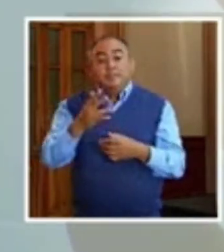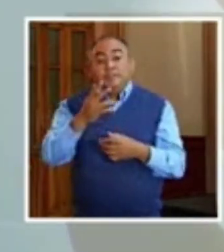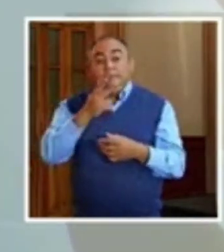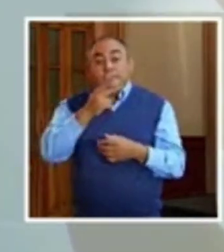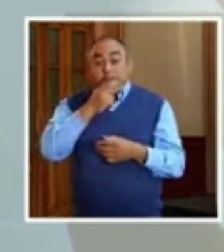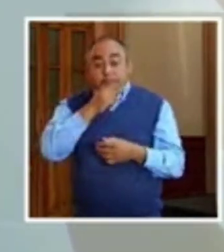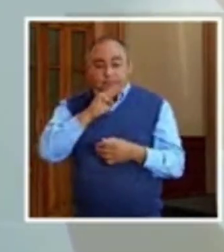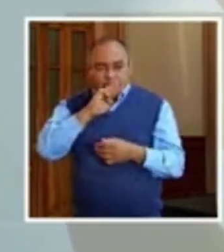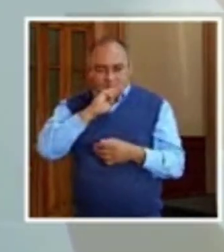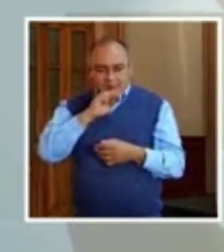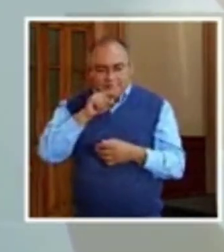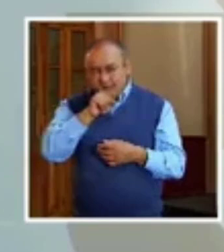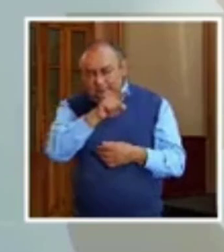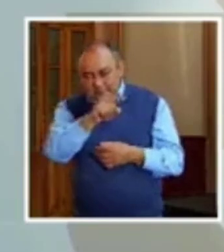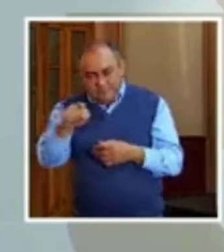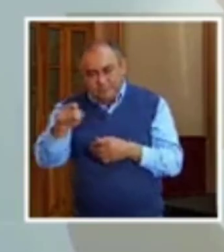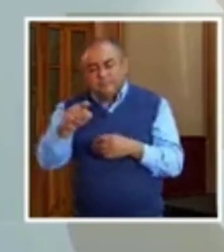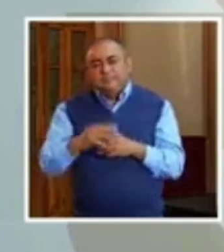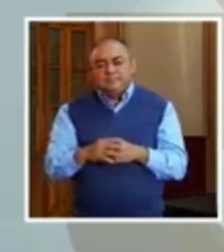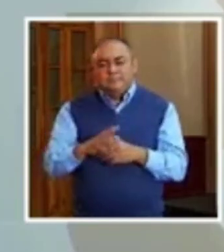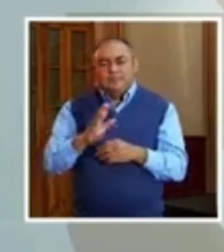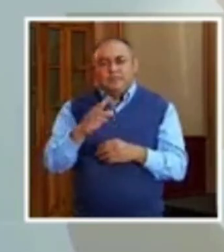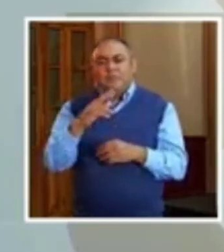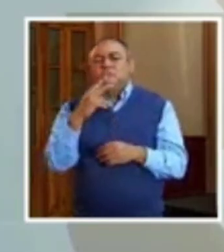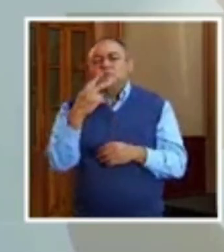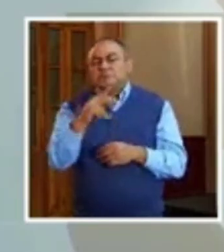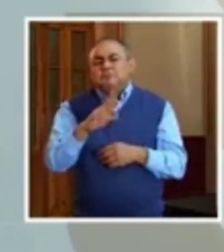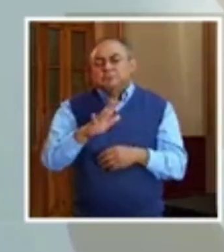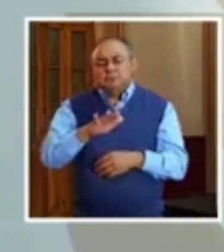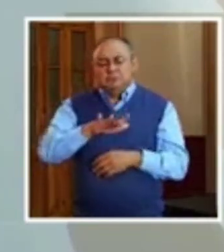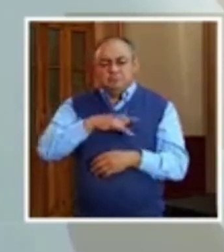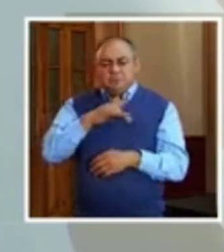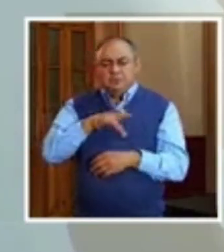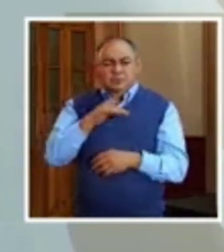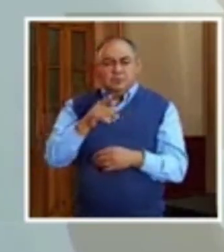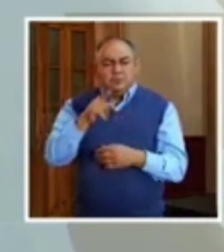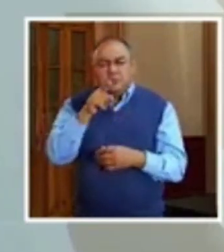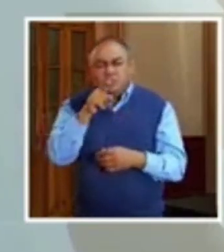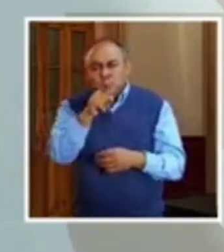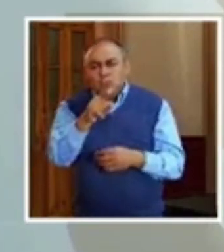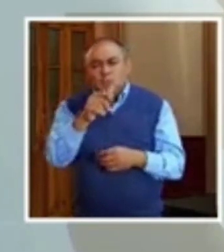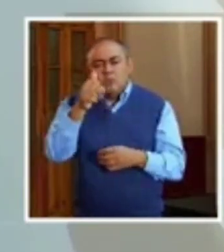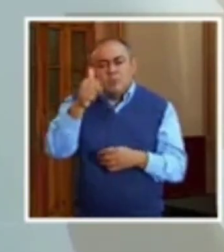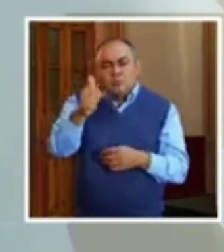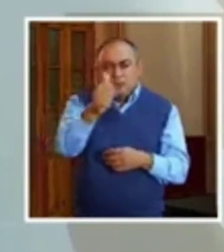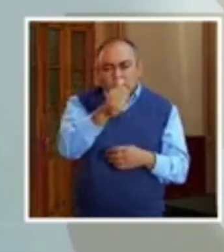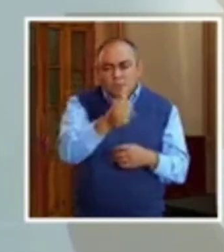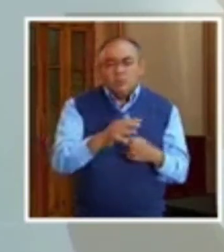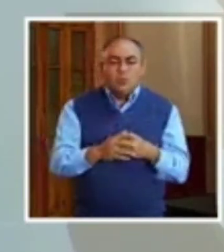que por algún motivo especial, frío,